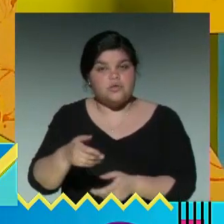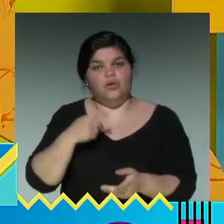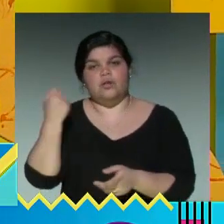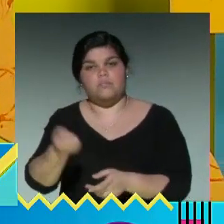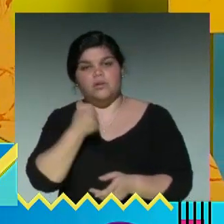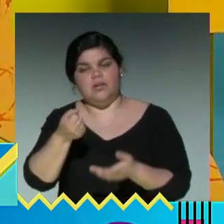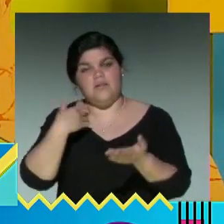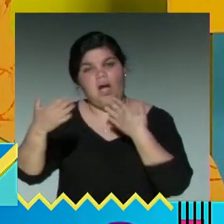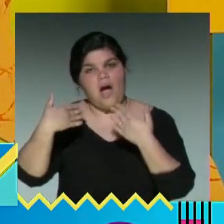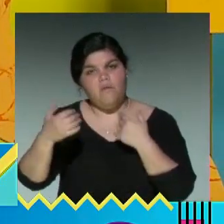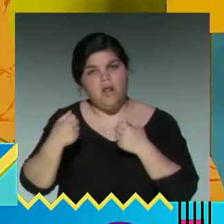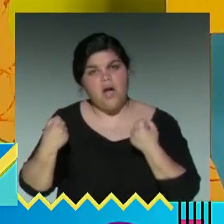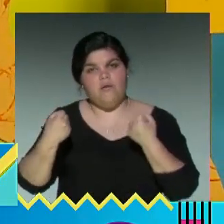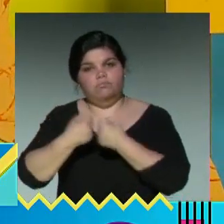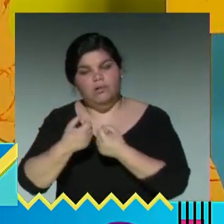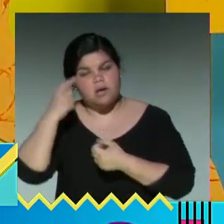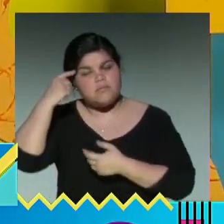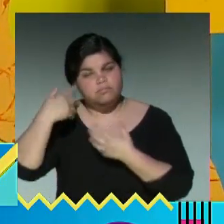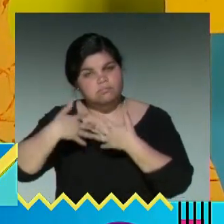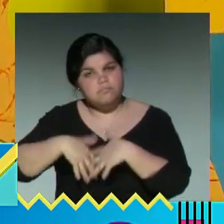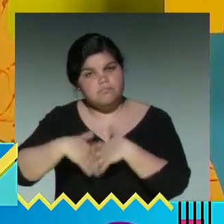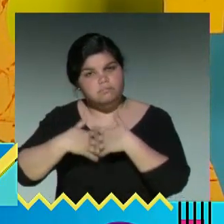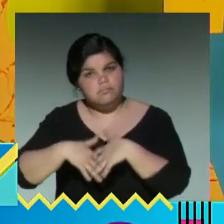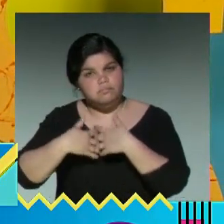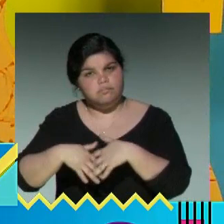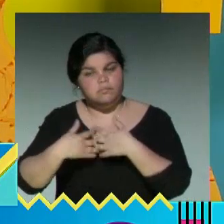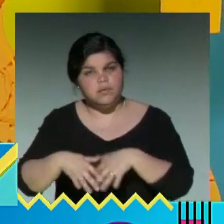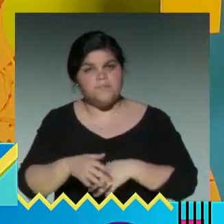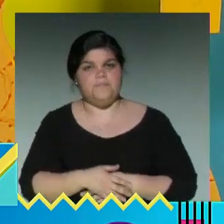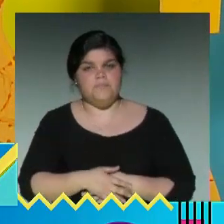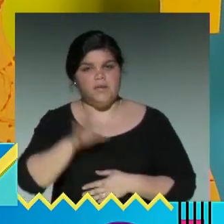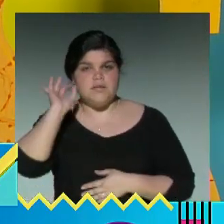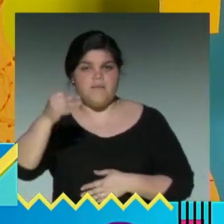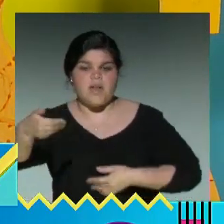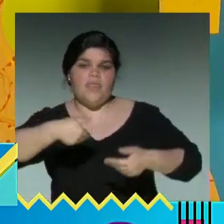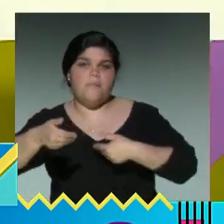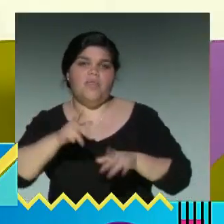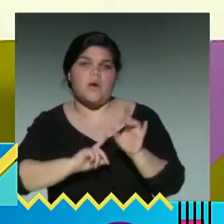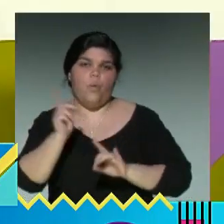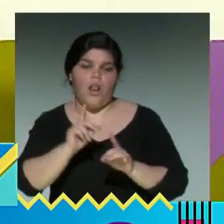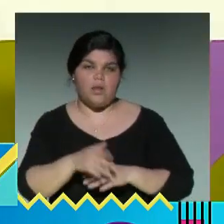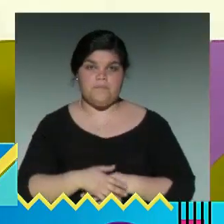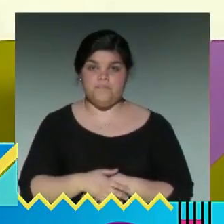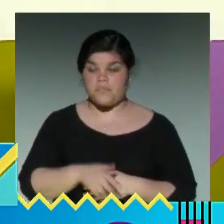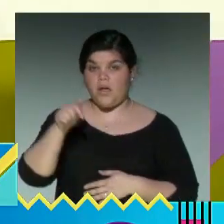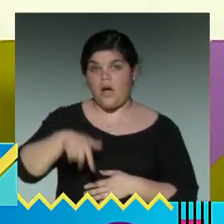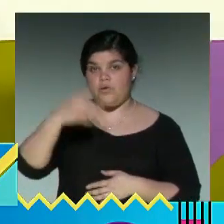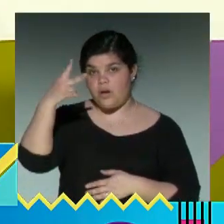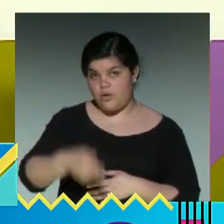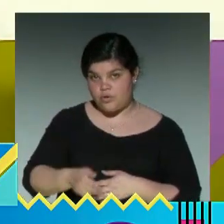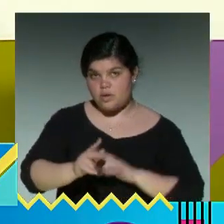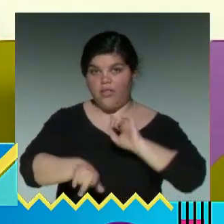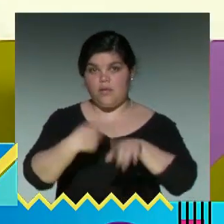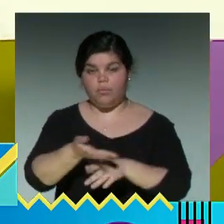que son importantes que pensemos a la hora de decir qué demandas hay, ¿no? Bien, nos vamos a ir a un corte, vamos a continuar